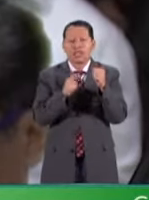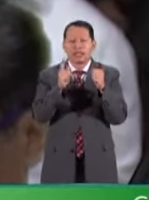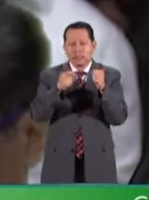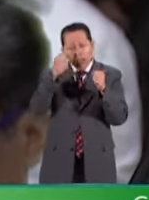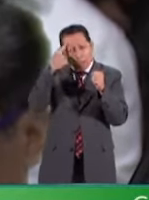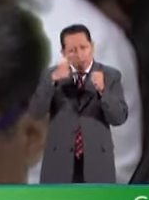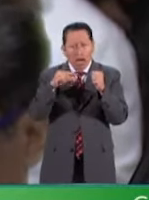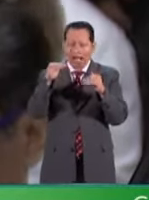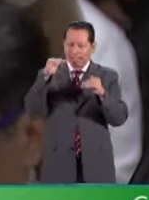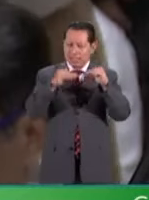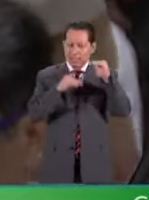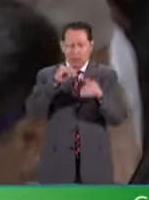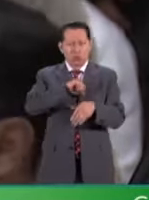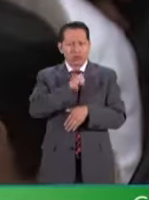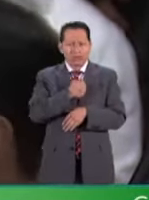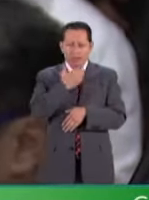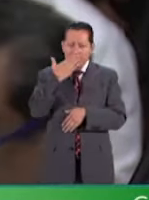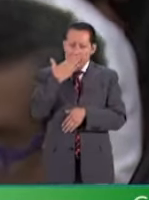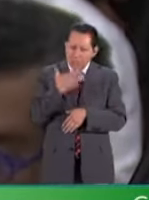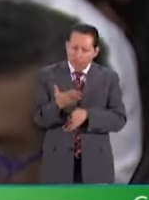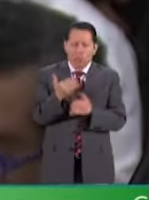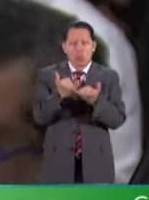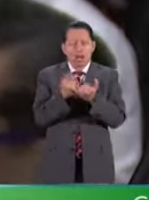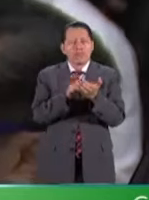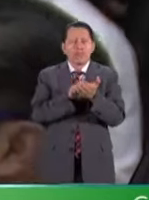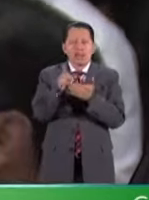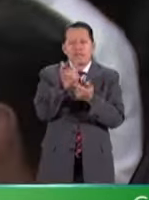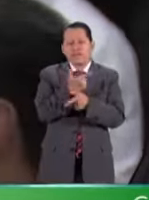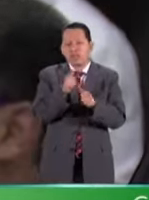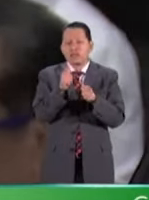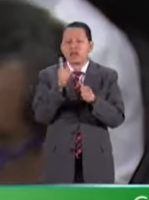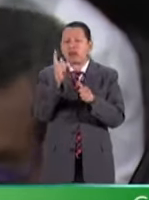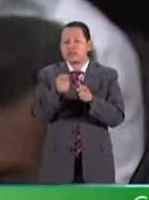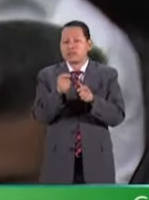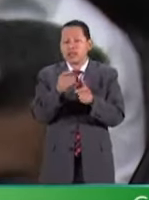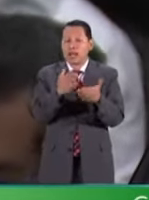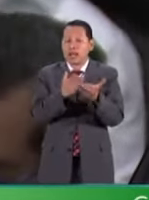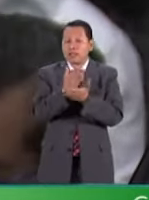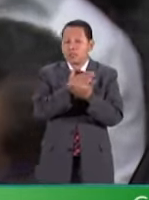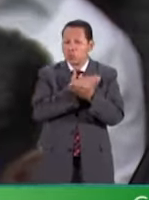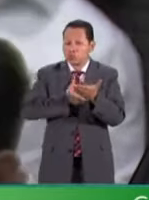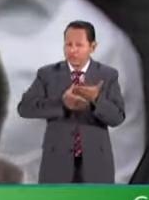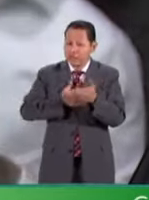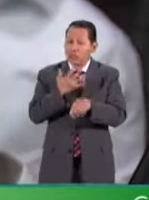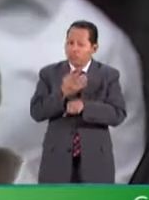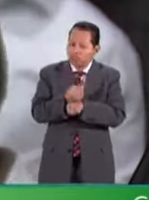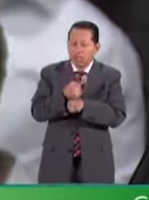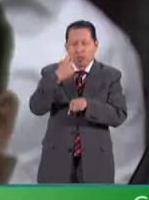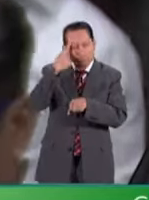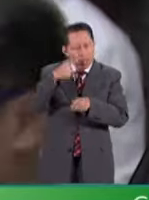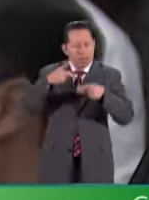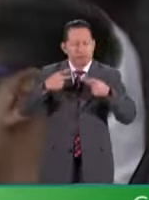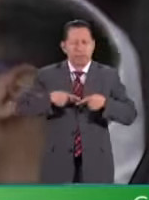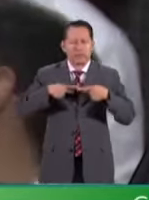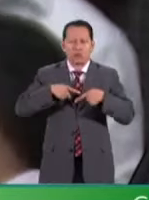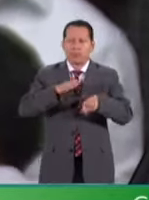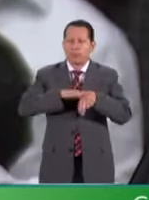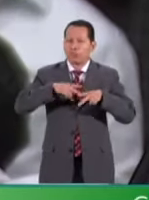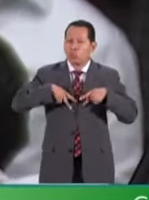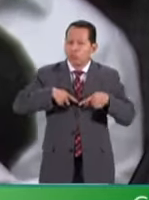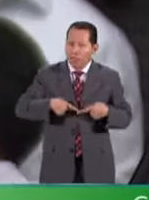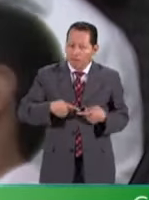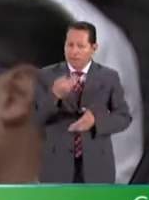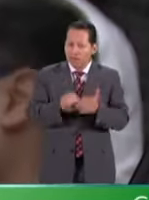equilibrio y contrapesos en derechos y libertades Resuelve la falta de acceso a la justicia para las personas más vulnerables